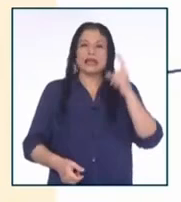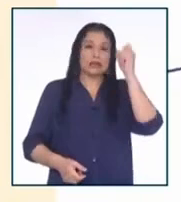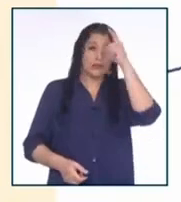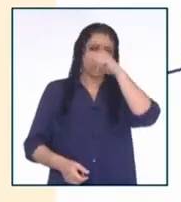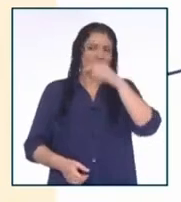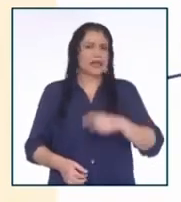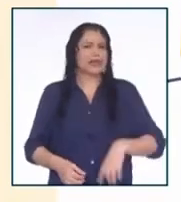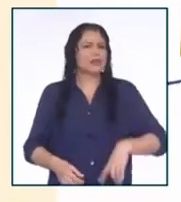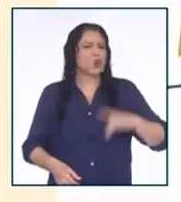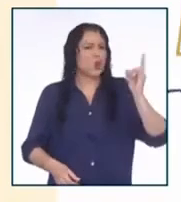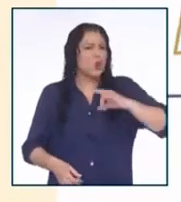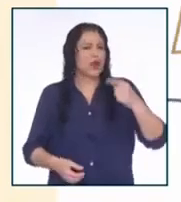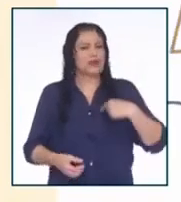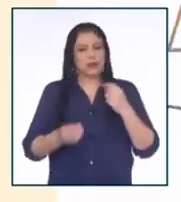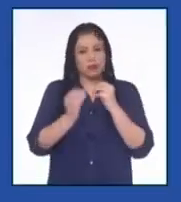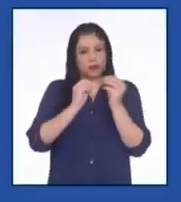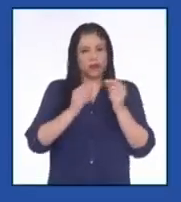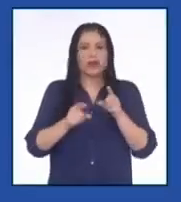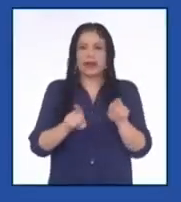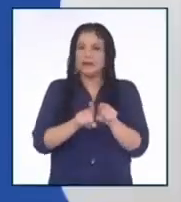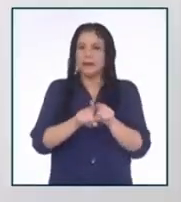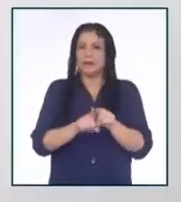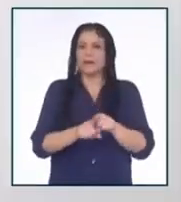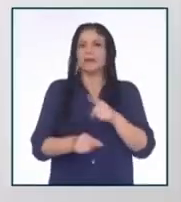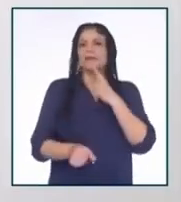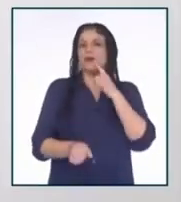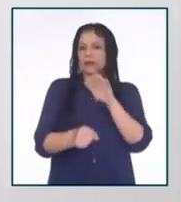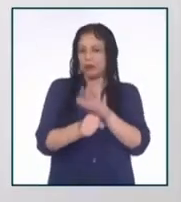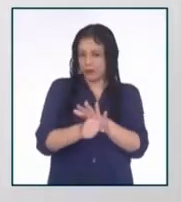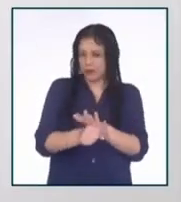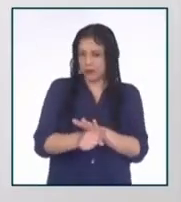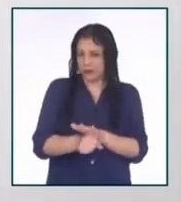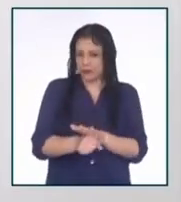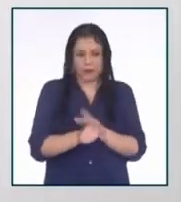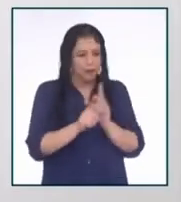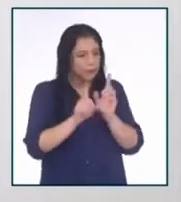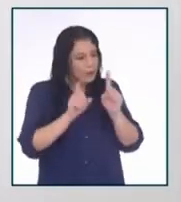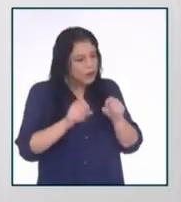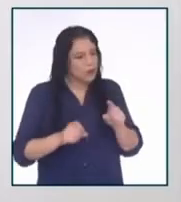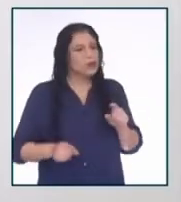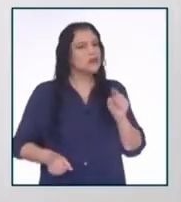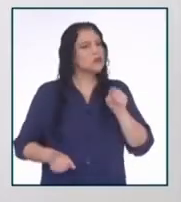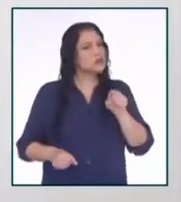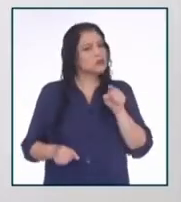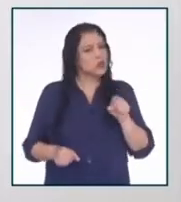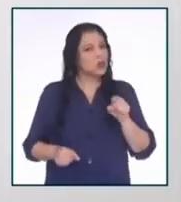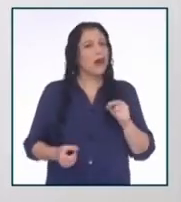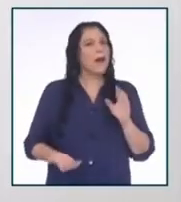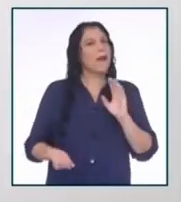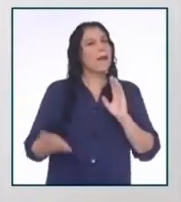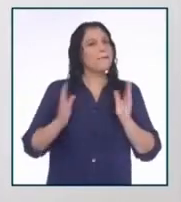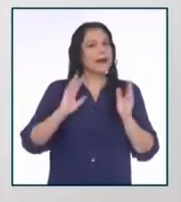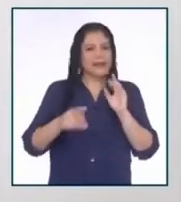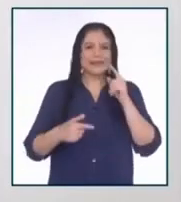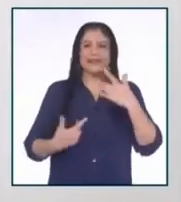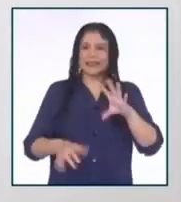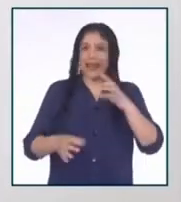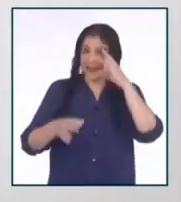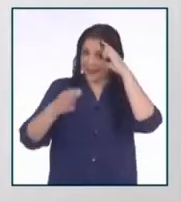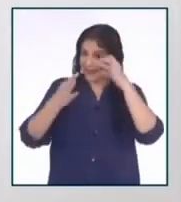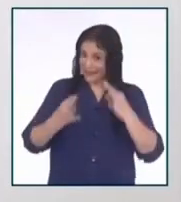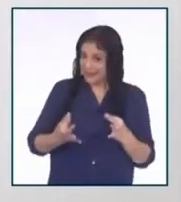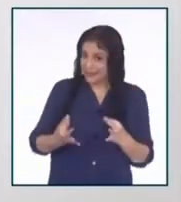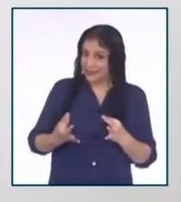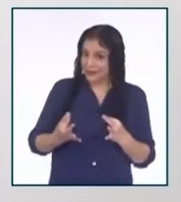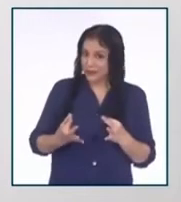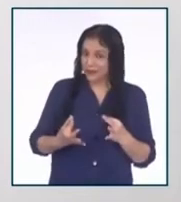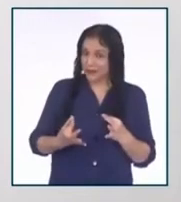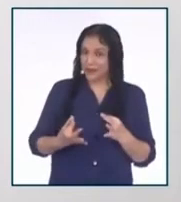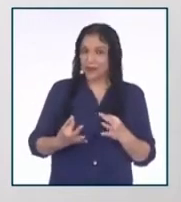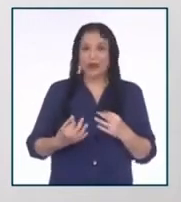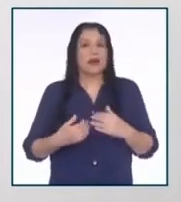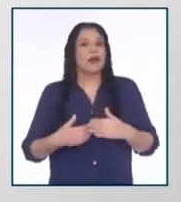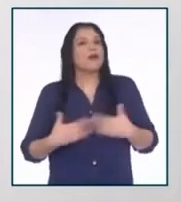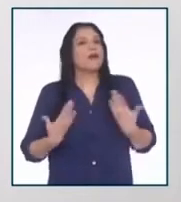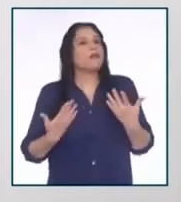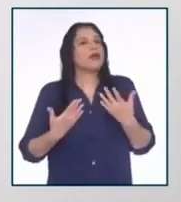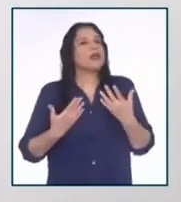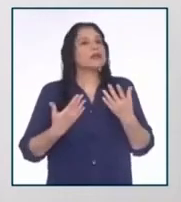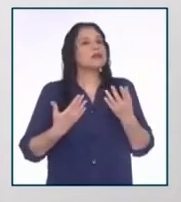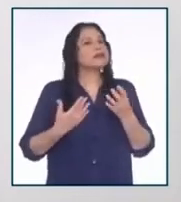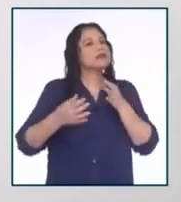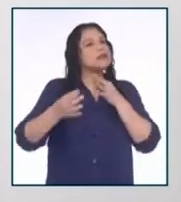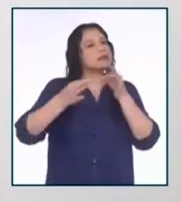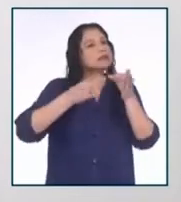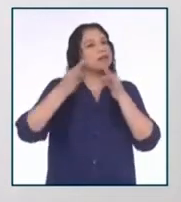de resolver junto a mi compromiso. Stephanie, entonces al parecer ya te decidiste. ¿Me puedes